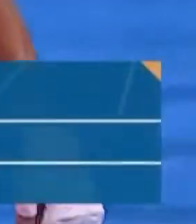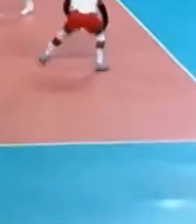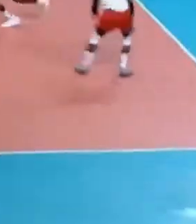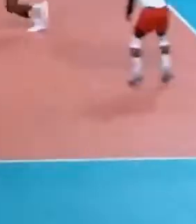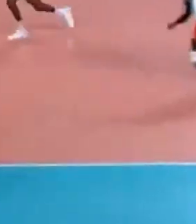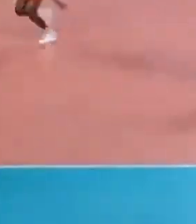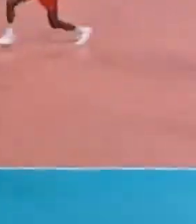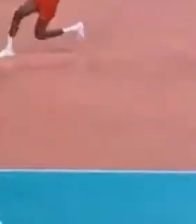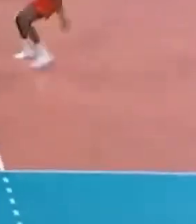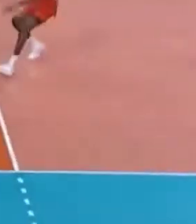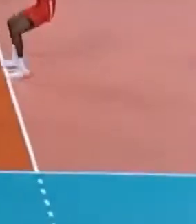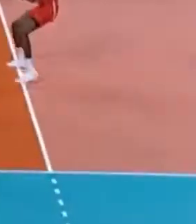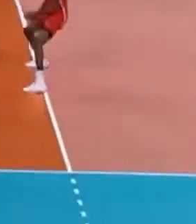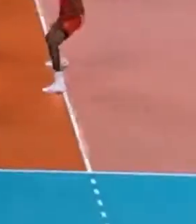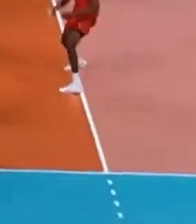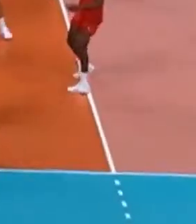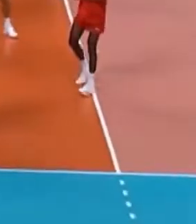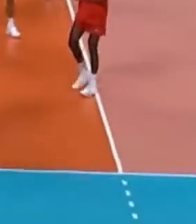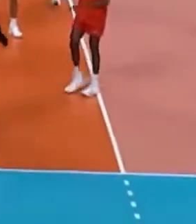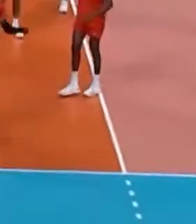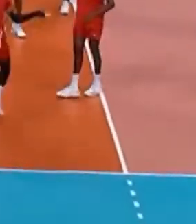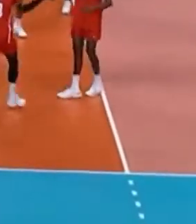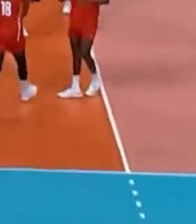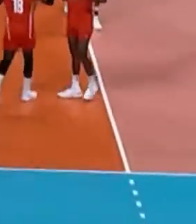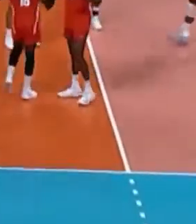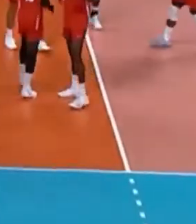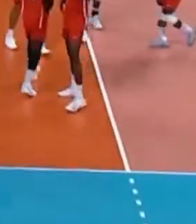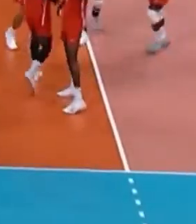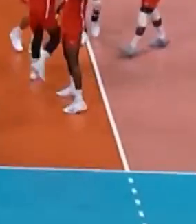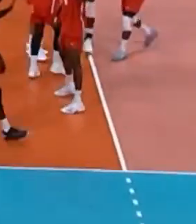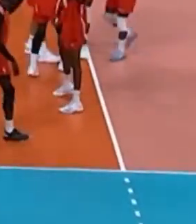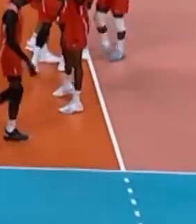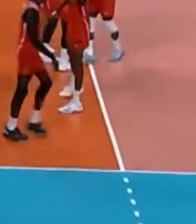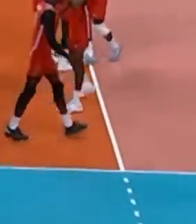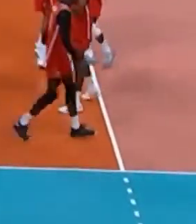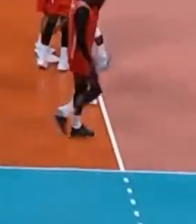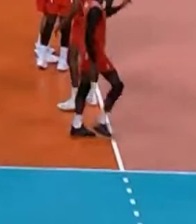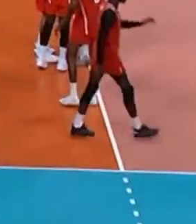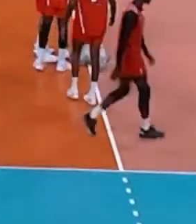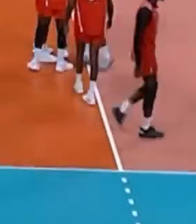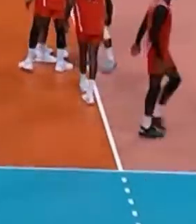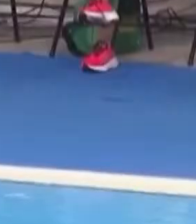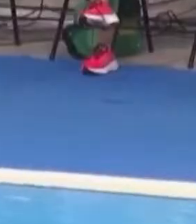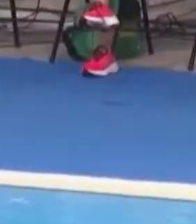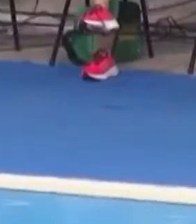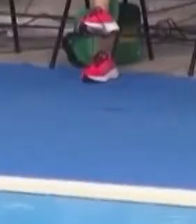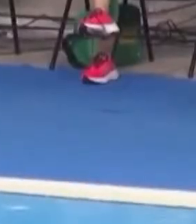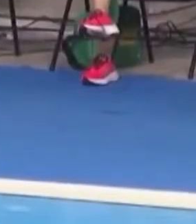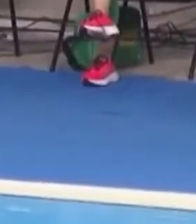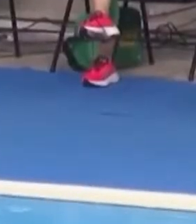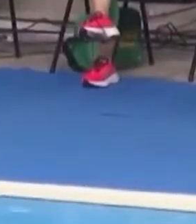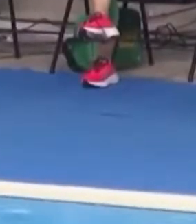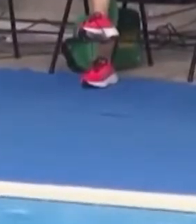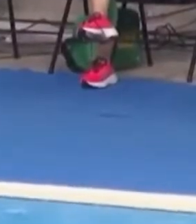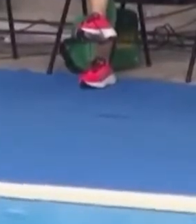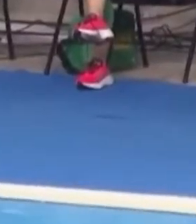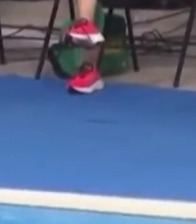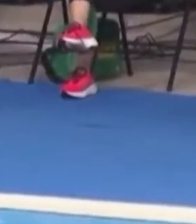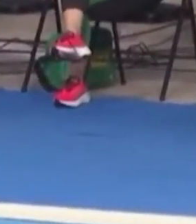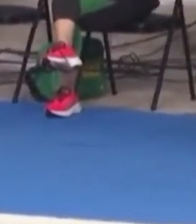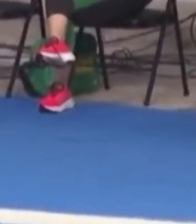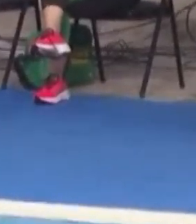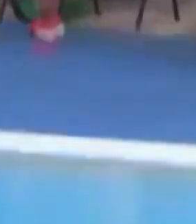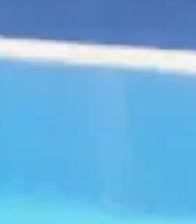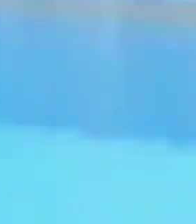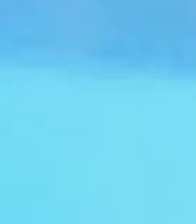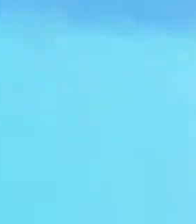Vengo de donde el sol por el medio, el bombazo que le suelta Mazó. Tierra donde nací, donde